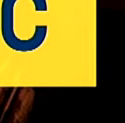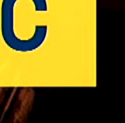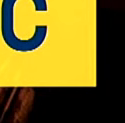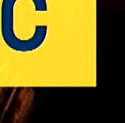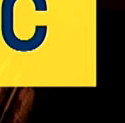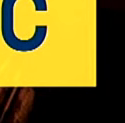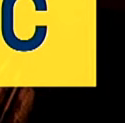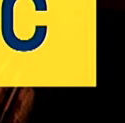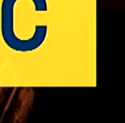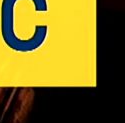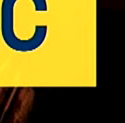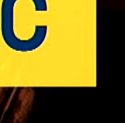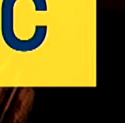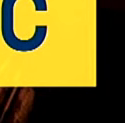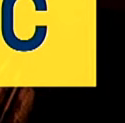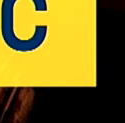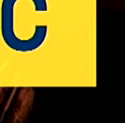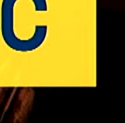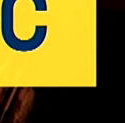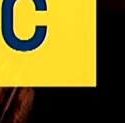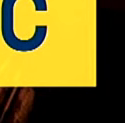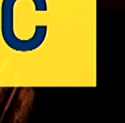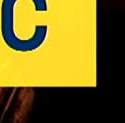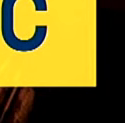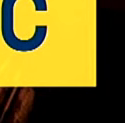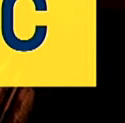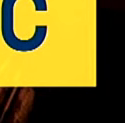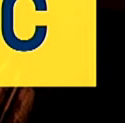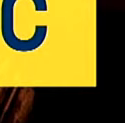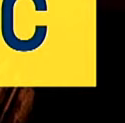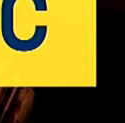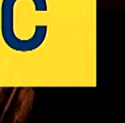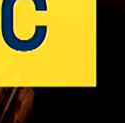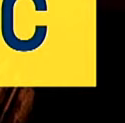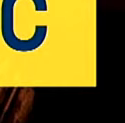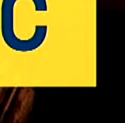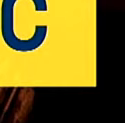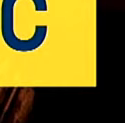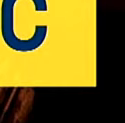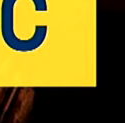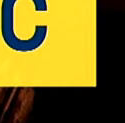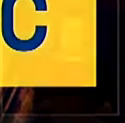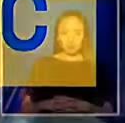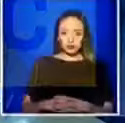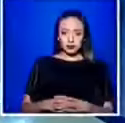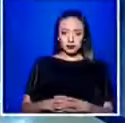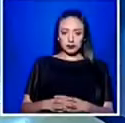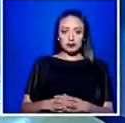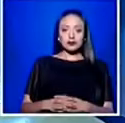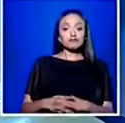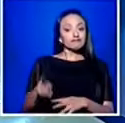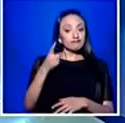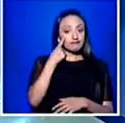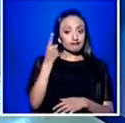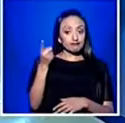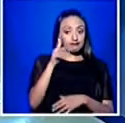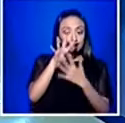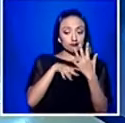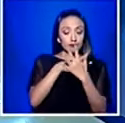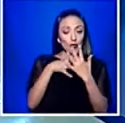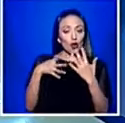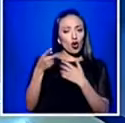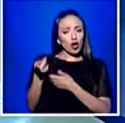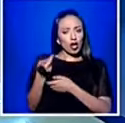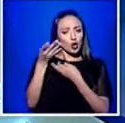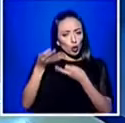www.eeq.com.es. Consulte a su sector, su barrio, su horario sobre todo y planifíquese y ojalá, como ya lo mencionaba Juan Carlos, que se cumplan